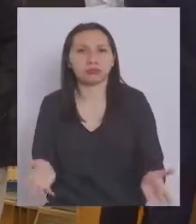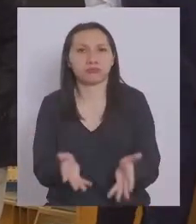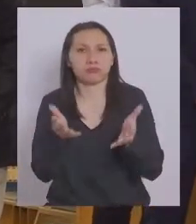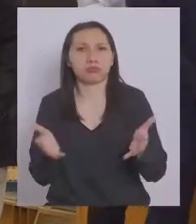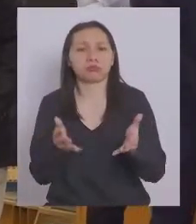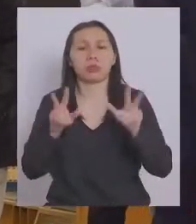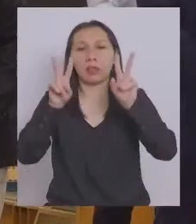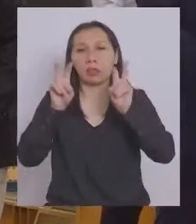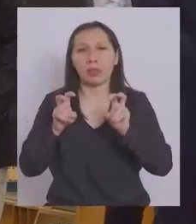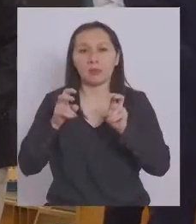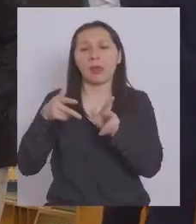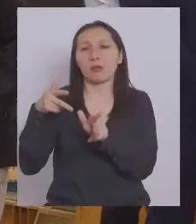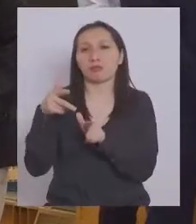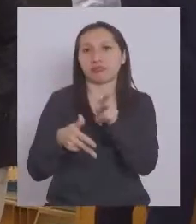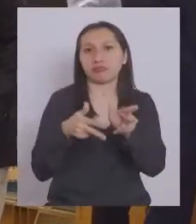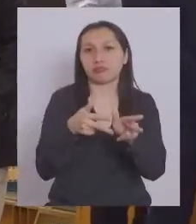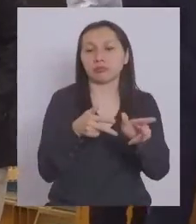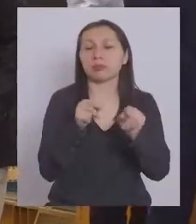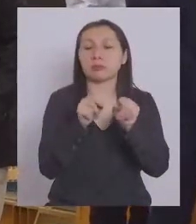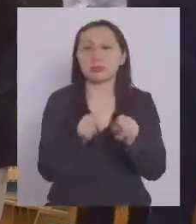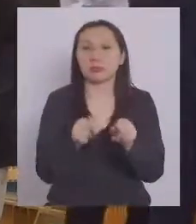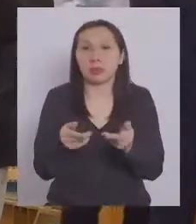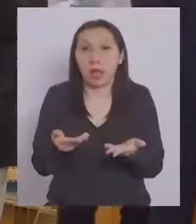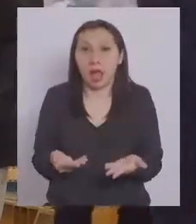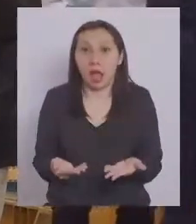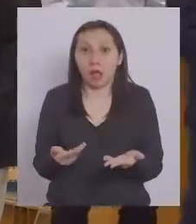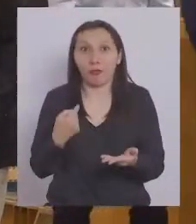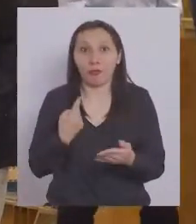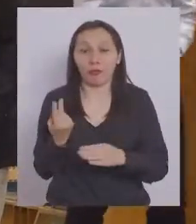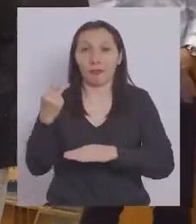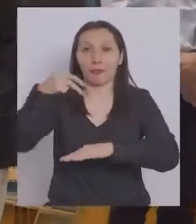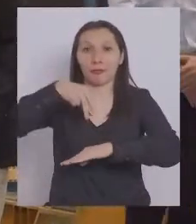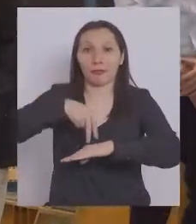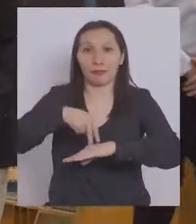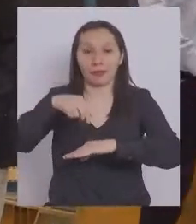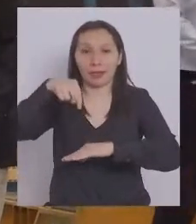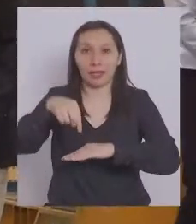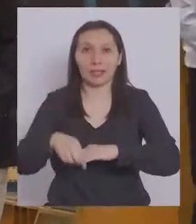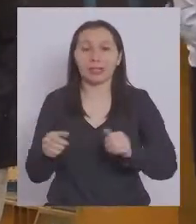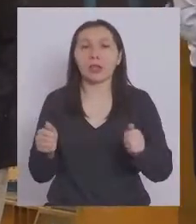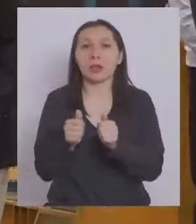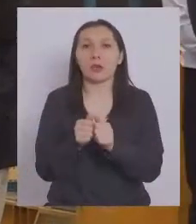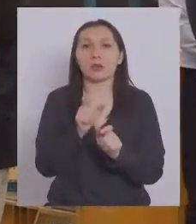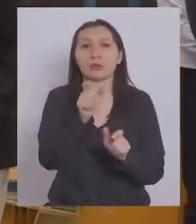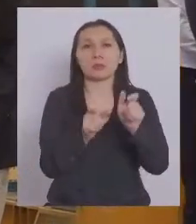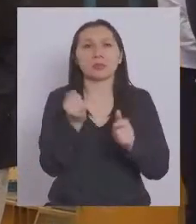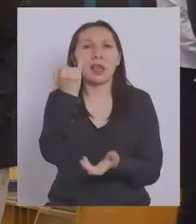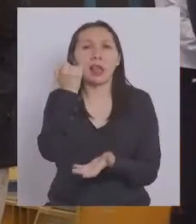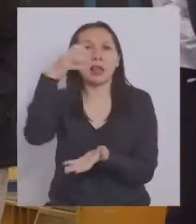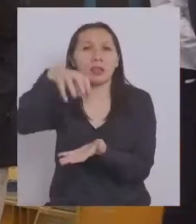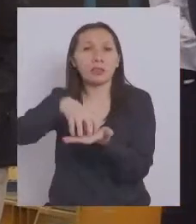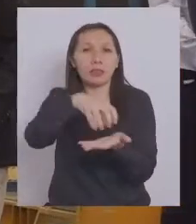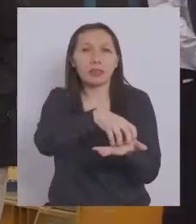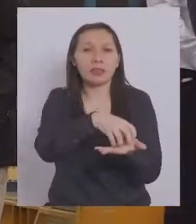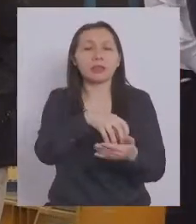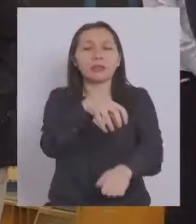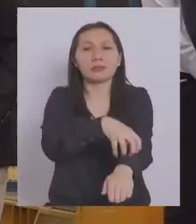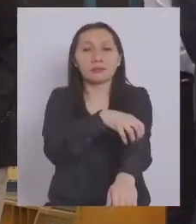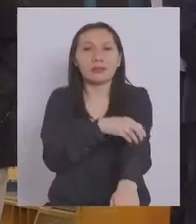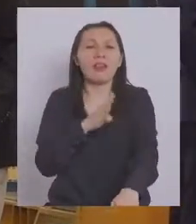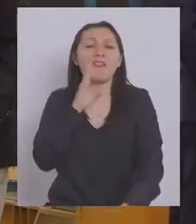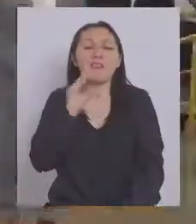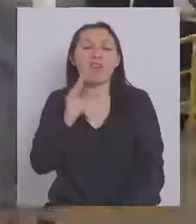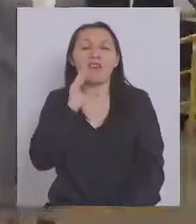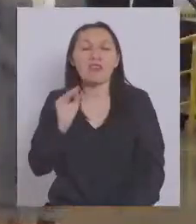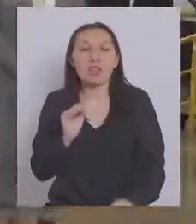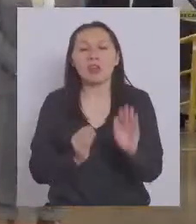modo ferroviario. Y estoy aquí con los intendentes de las regiones de Biobío y la